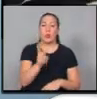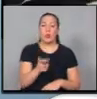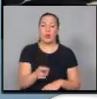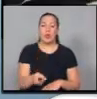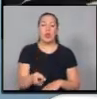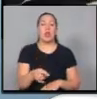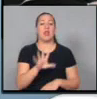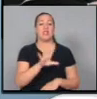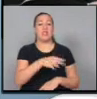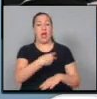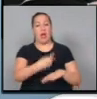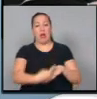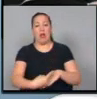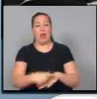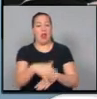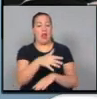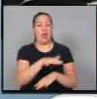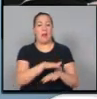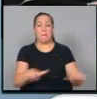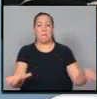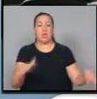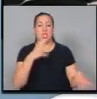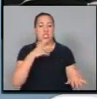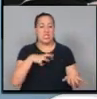el chico tirado en el piso, desangrándose.